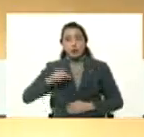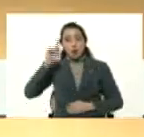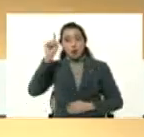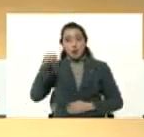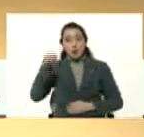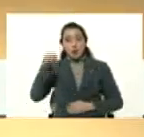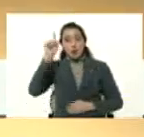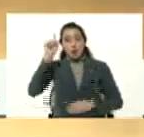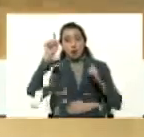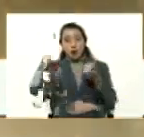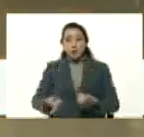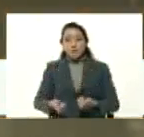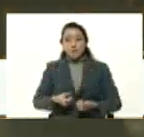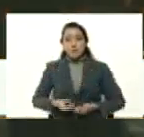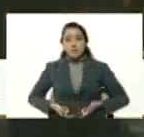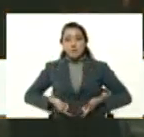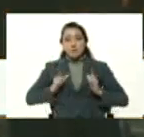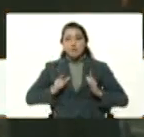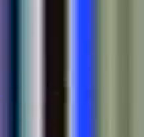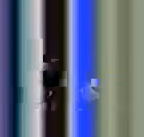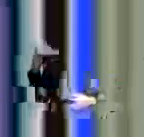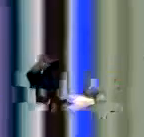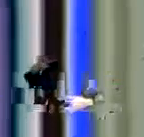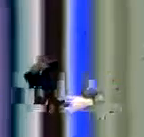permitido tener una